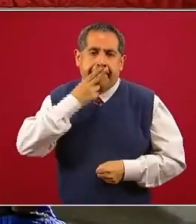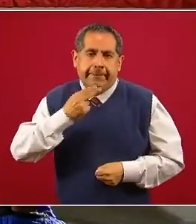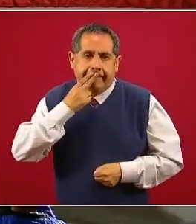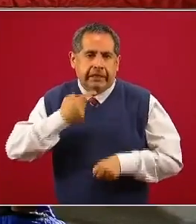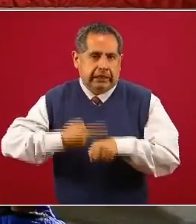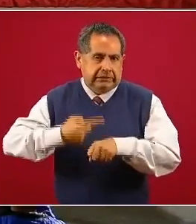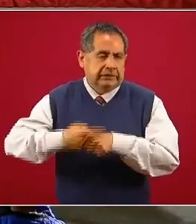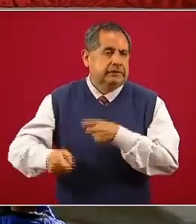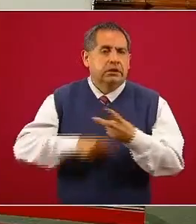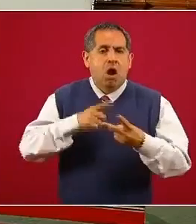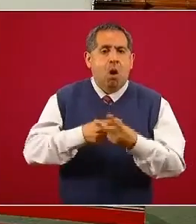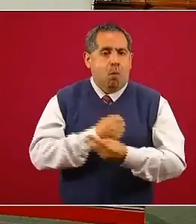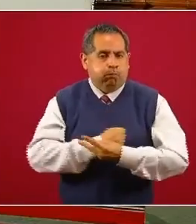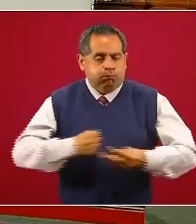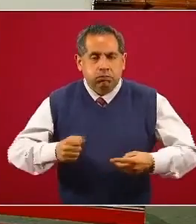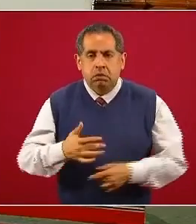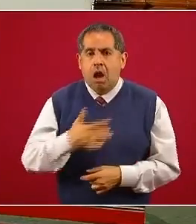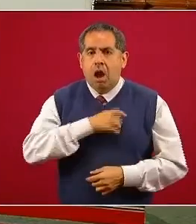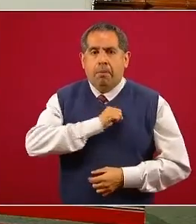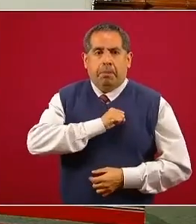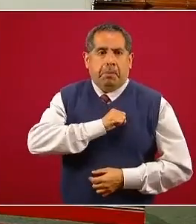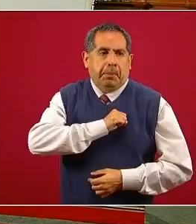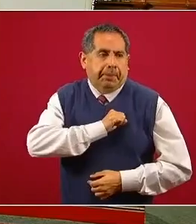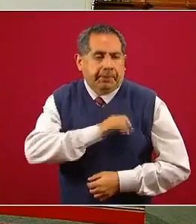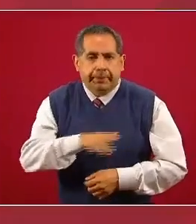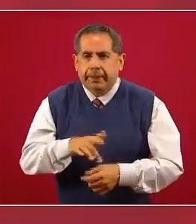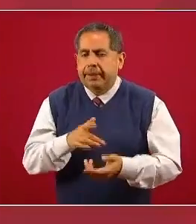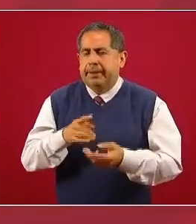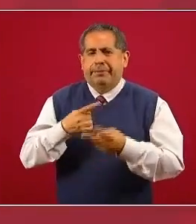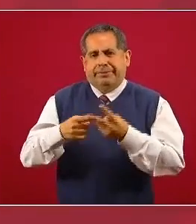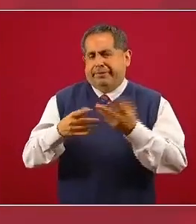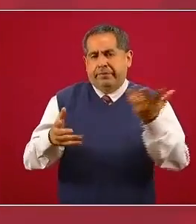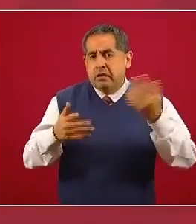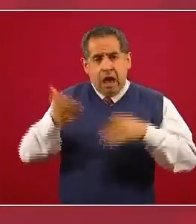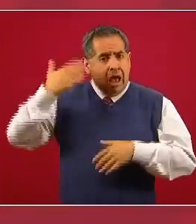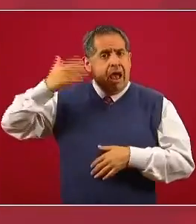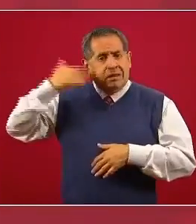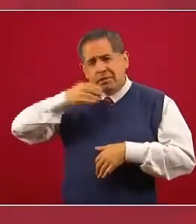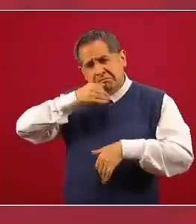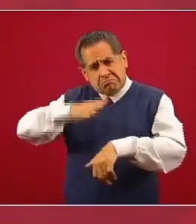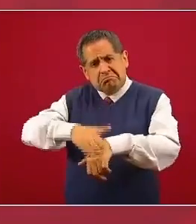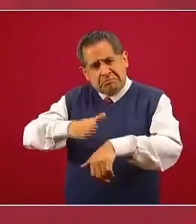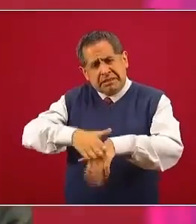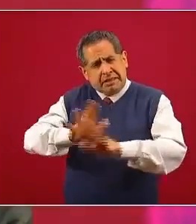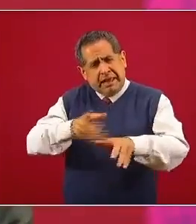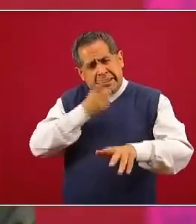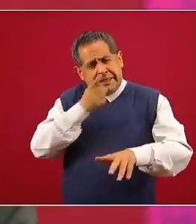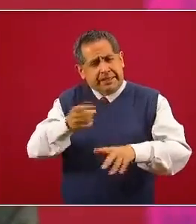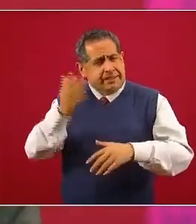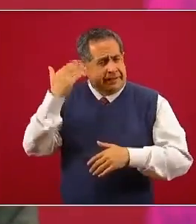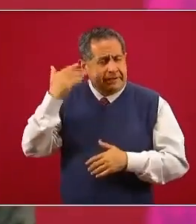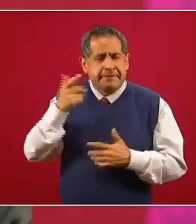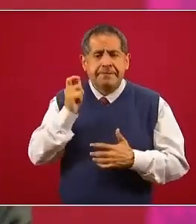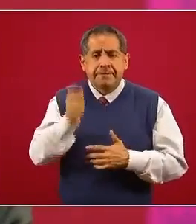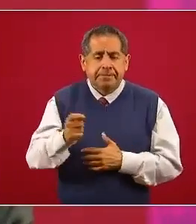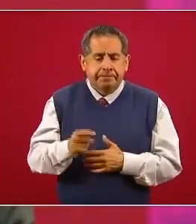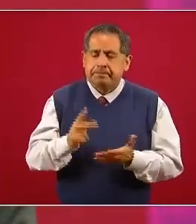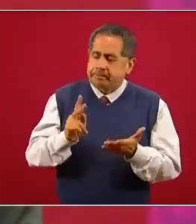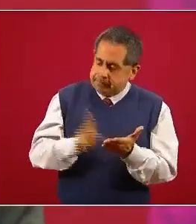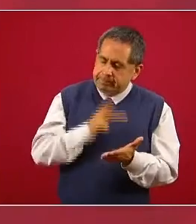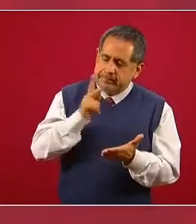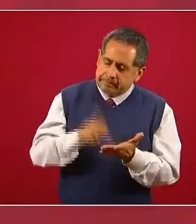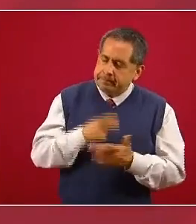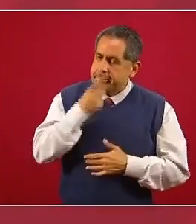obesidad, el sobrepeso, la hipertensión, y ha indicado, tal como lo acabo de comentar, y lo